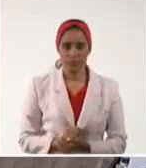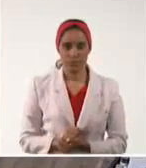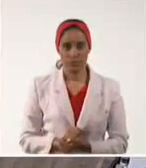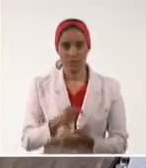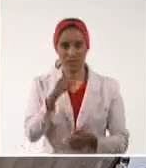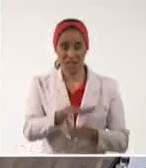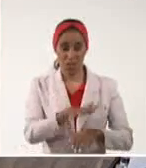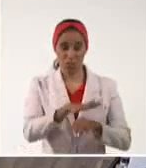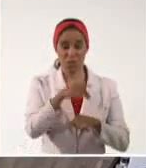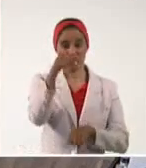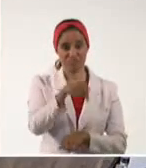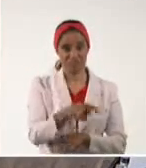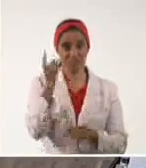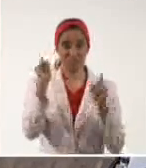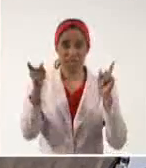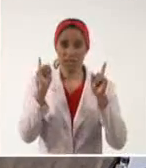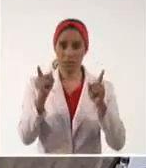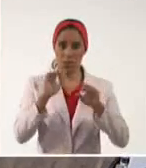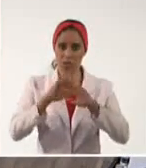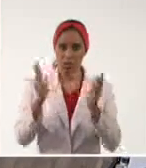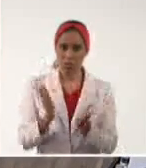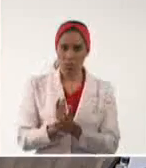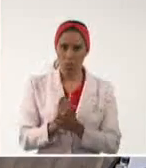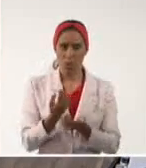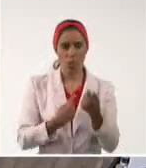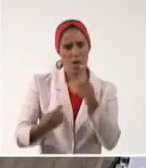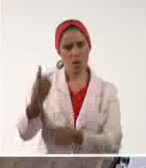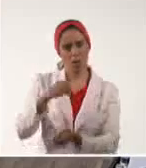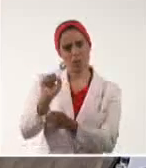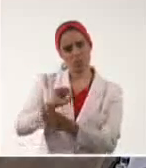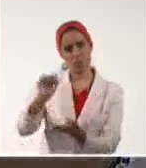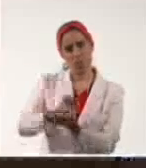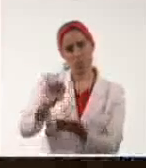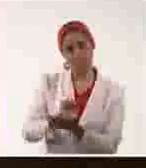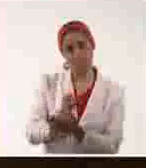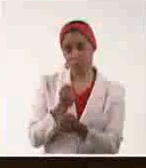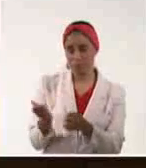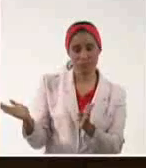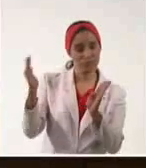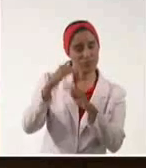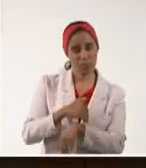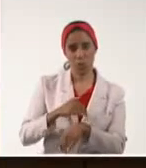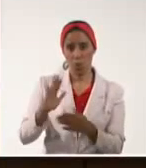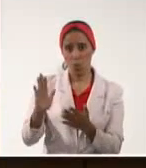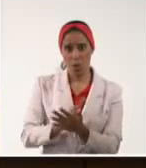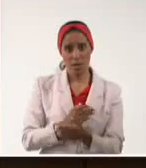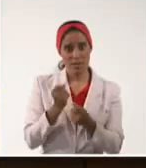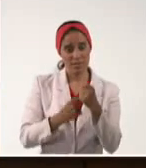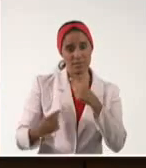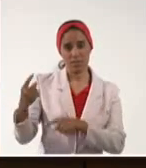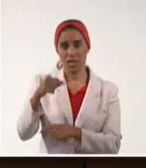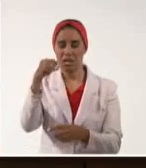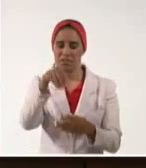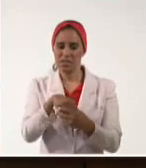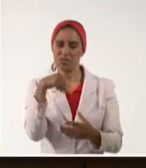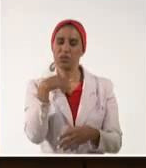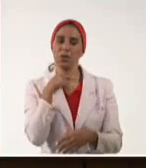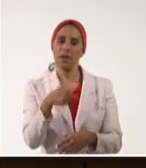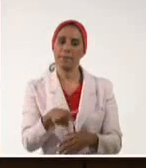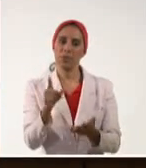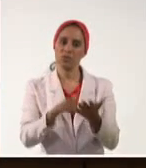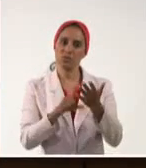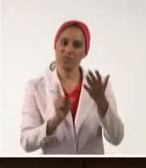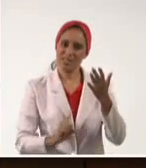política es visible en la depresión de varios servicios esenciales, entre ellos la electricidad, la salud,